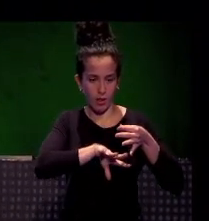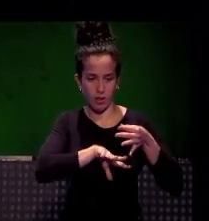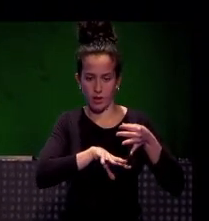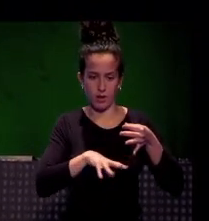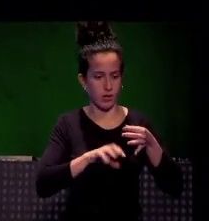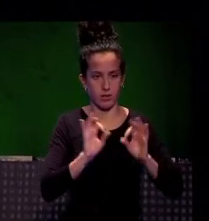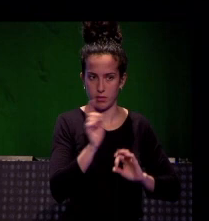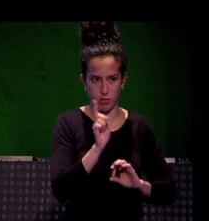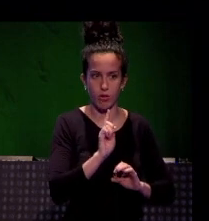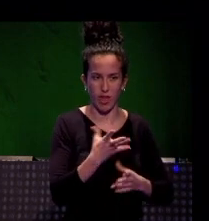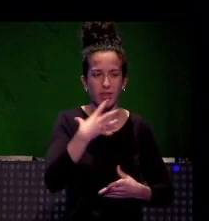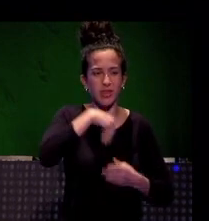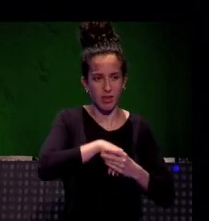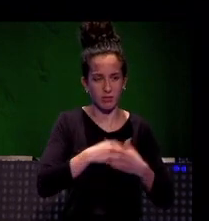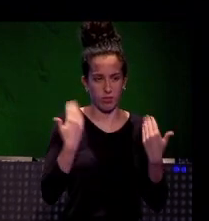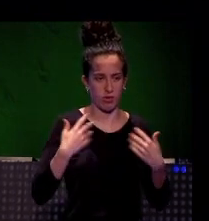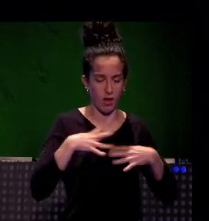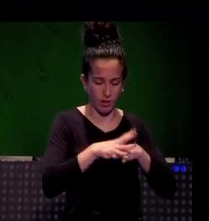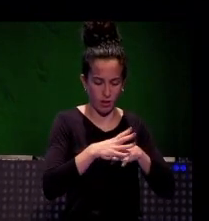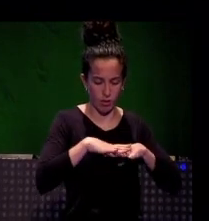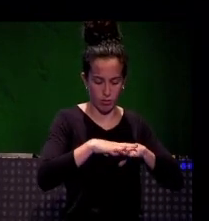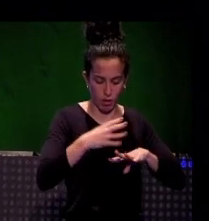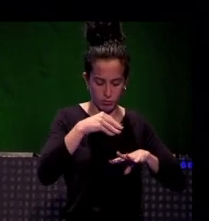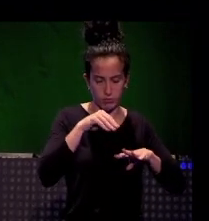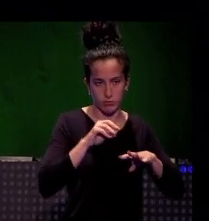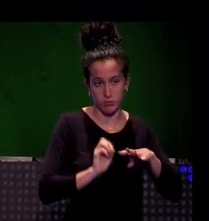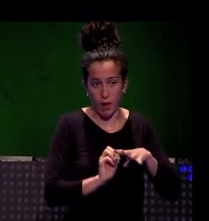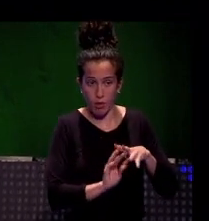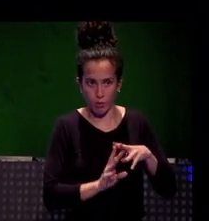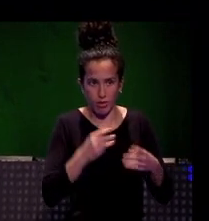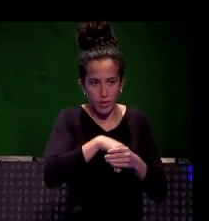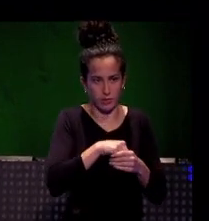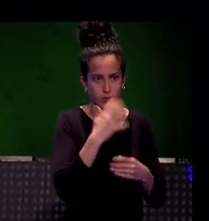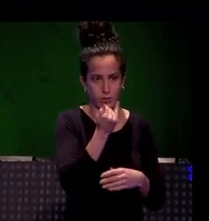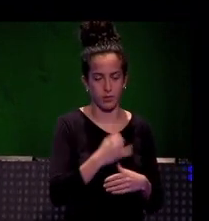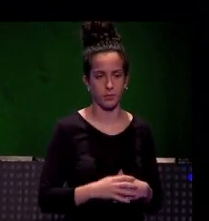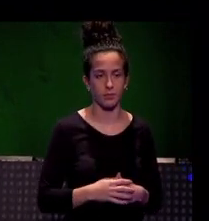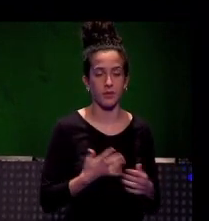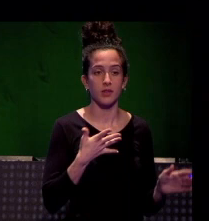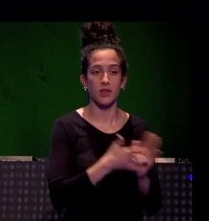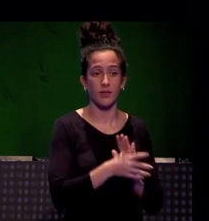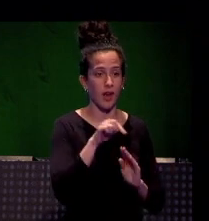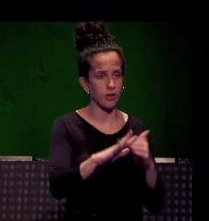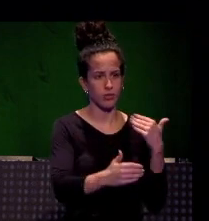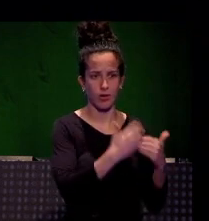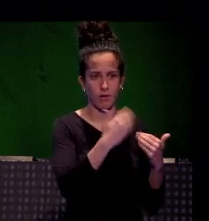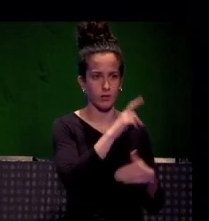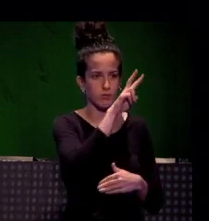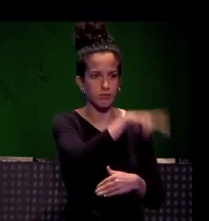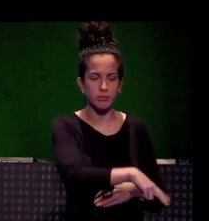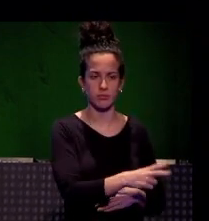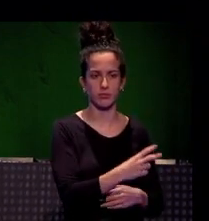incorporados y bueno pues pues todo pues todo esto no deja de ser una innovación que está hoy